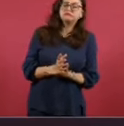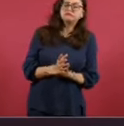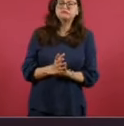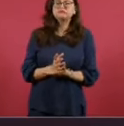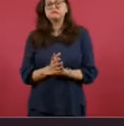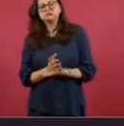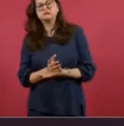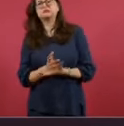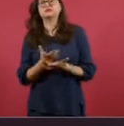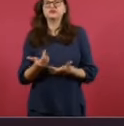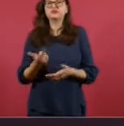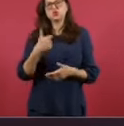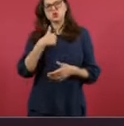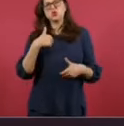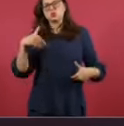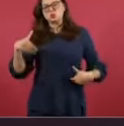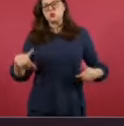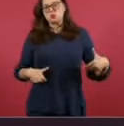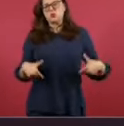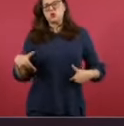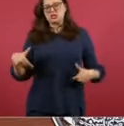protesta respetuosa,